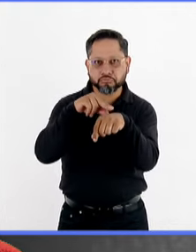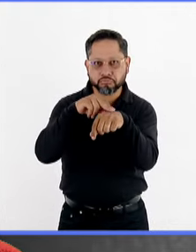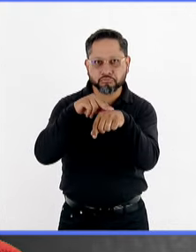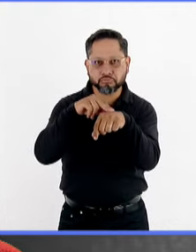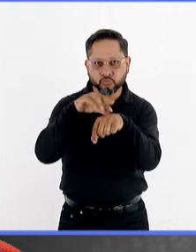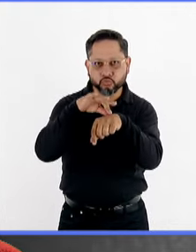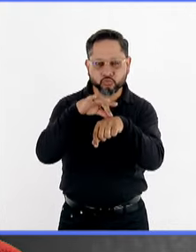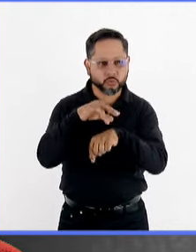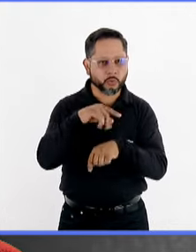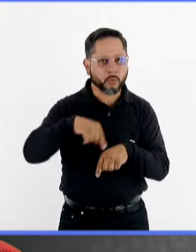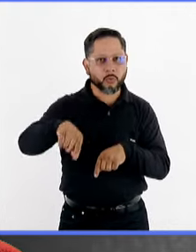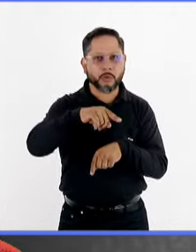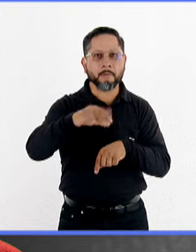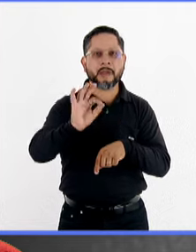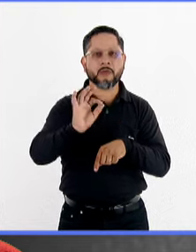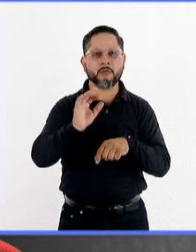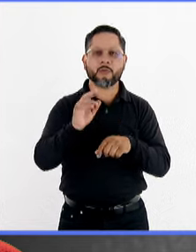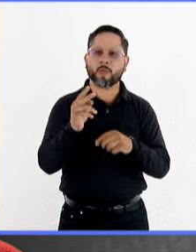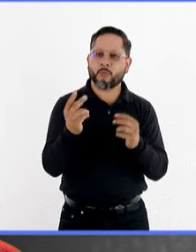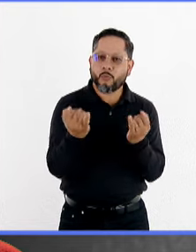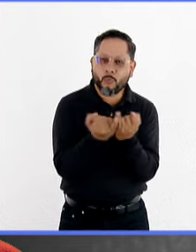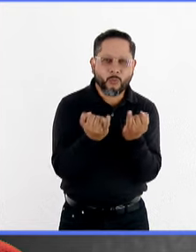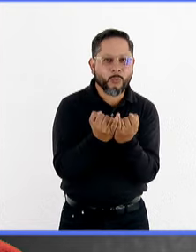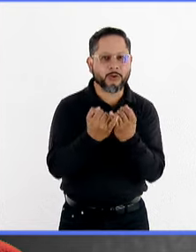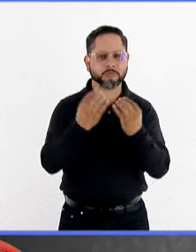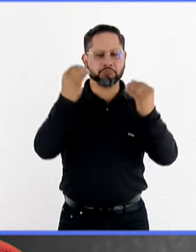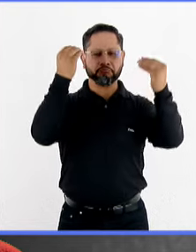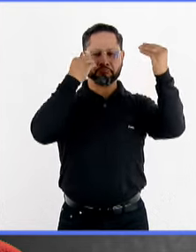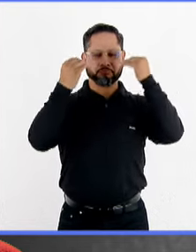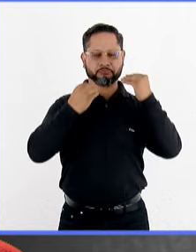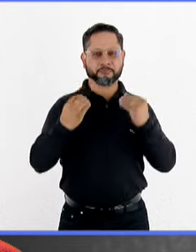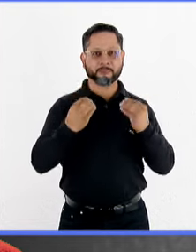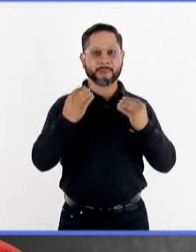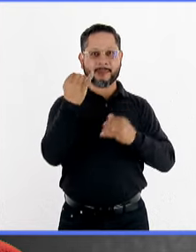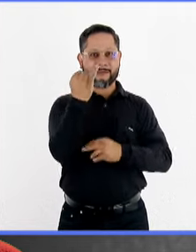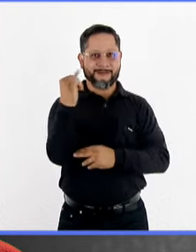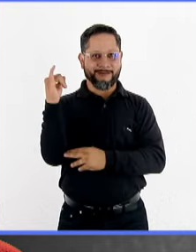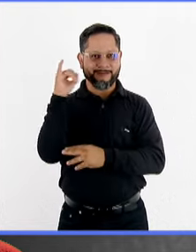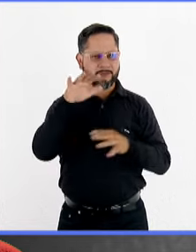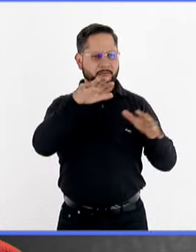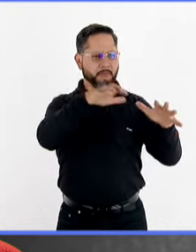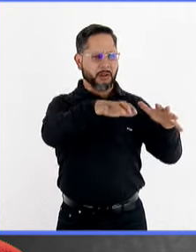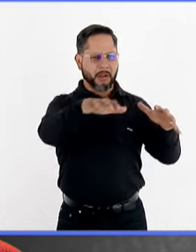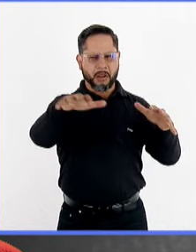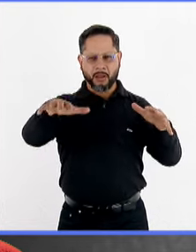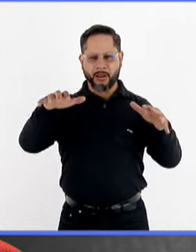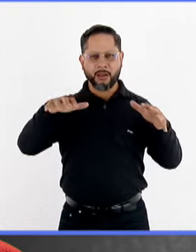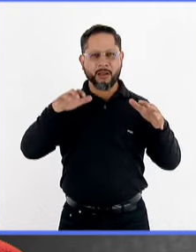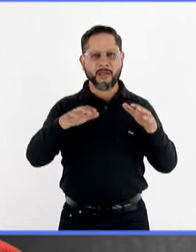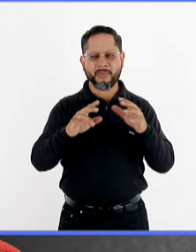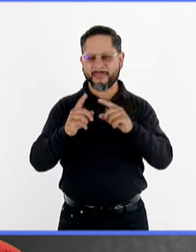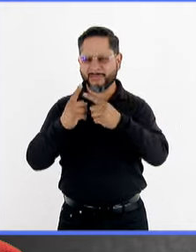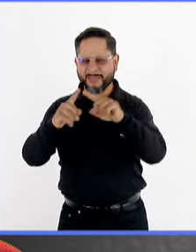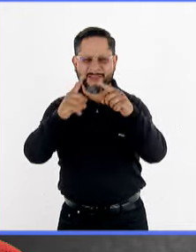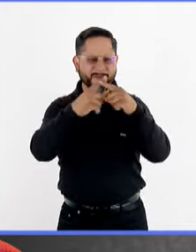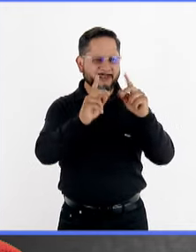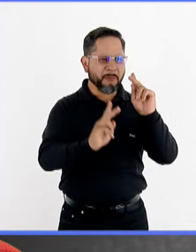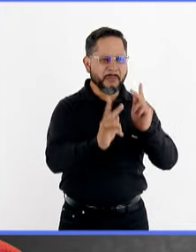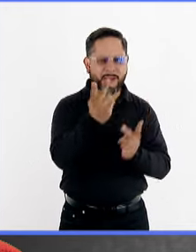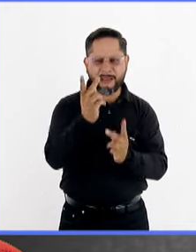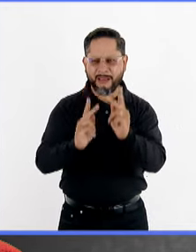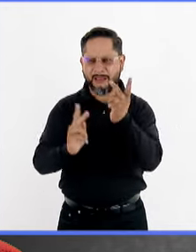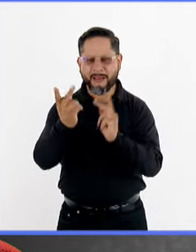también en la parte ornamental. De tal suerte entonces que un jardín botánico es una colección de